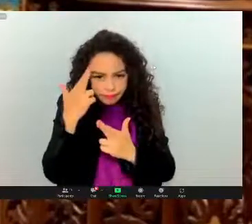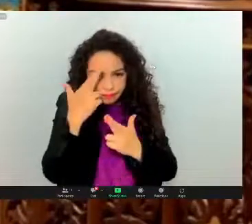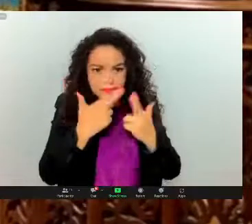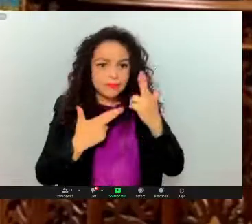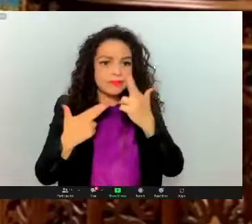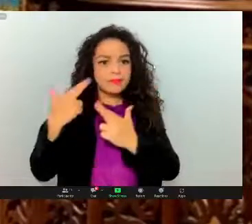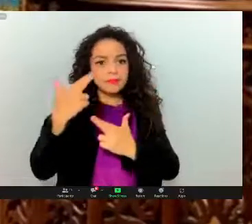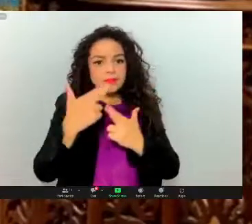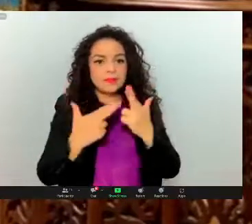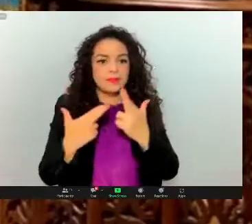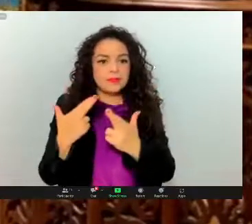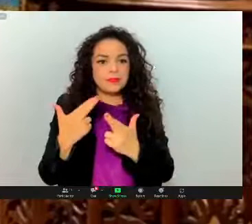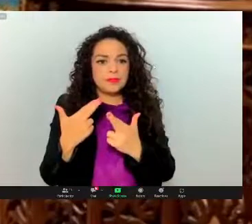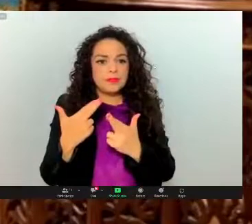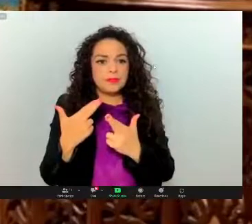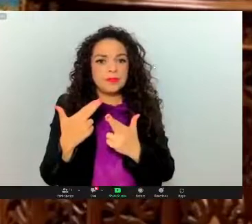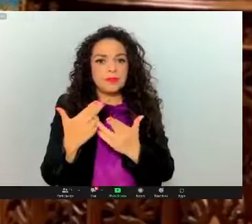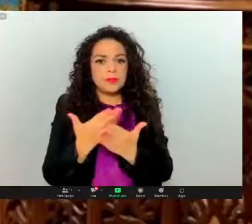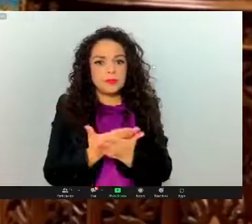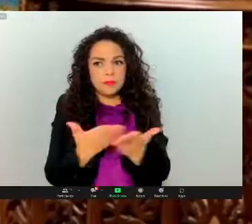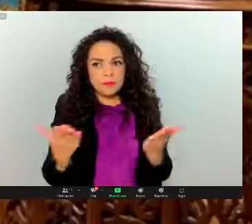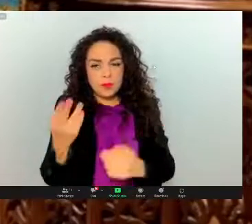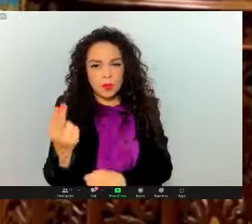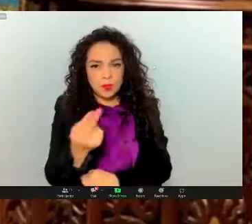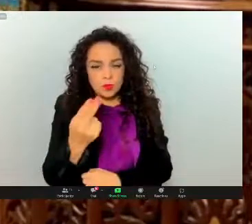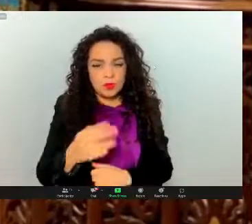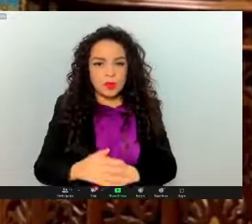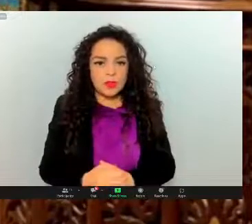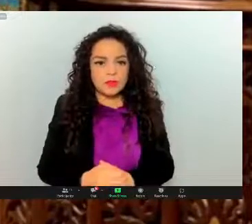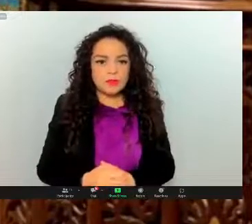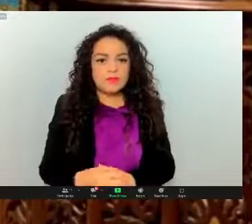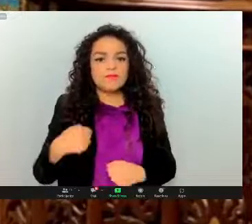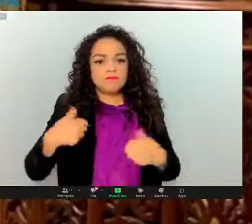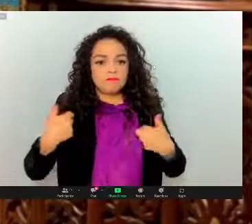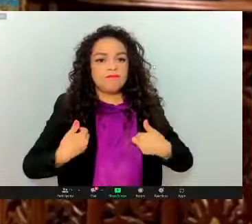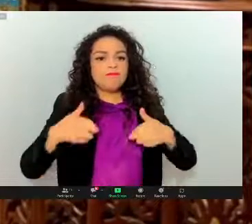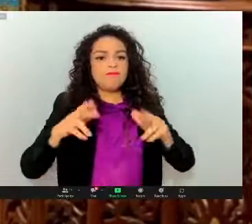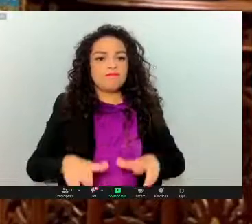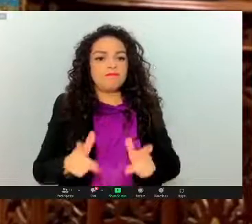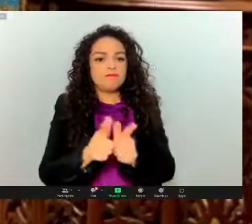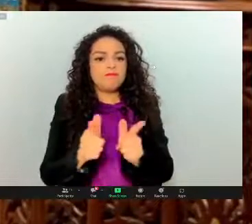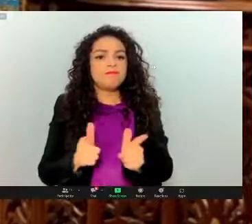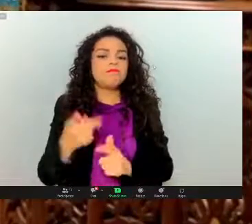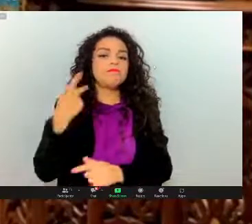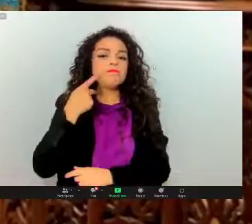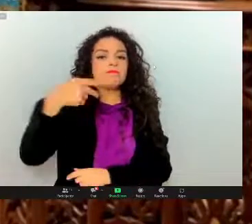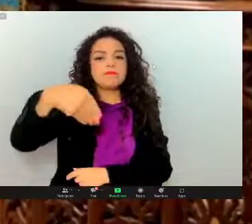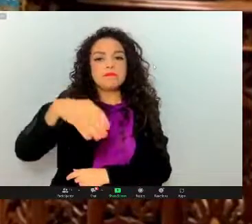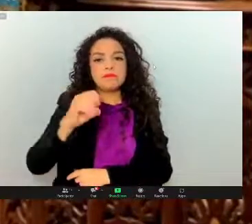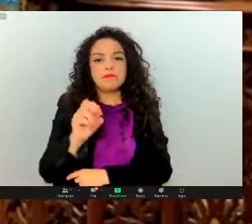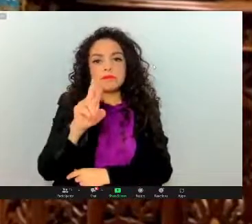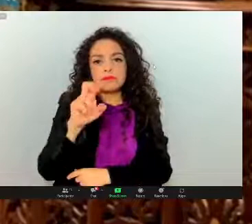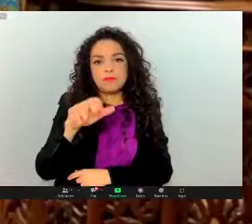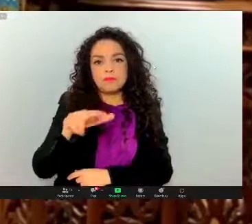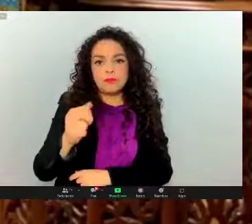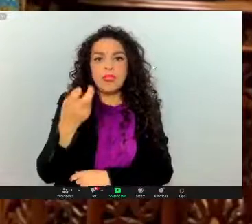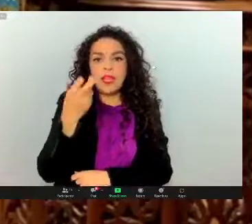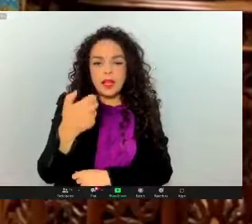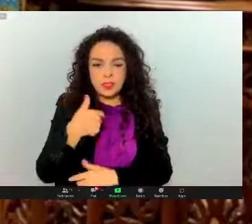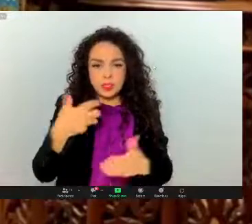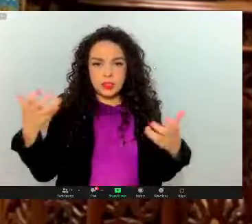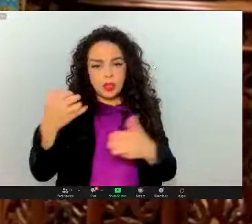A nombre del Grupo Parlamentario de Morena, ese es un planteamiento que estamos haciendo para que